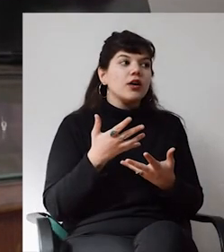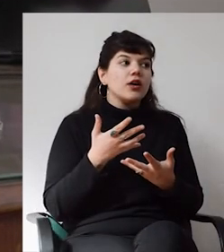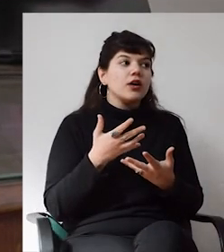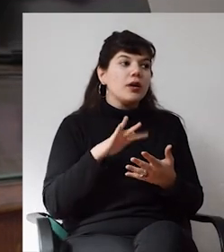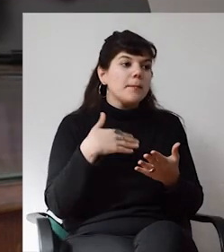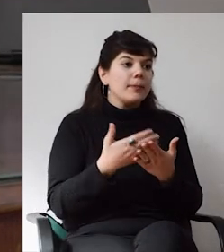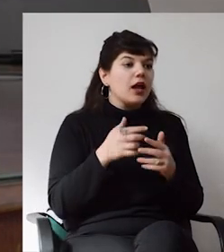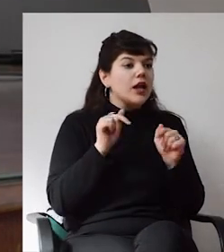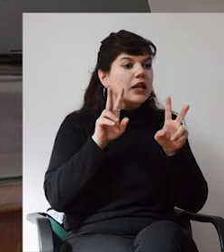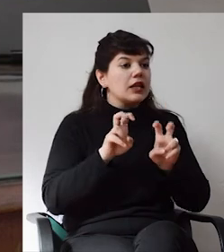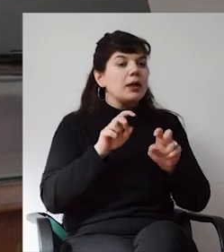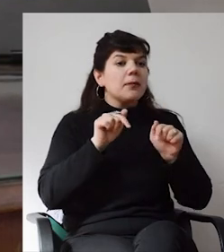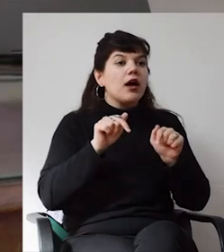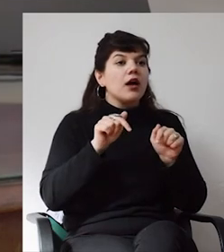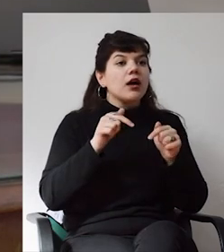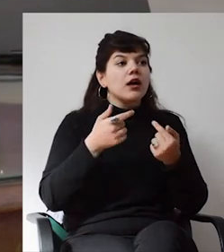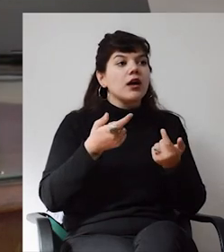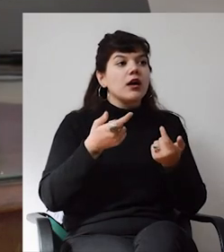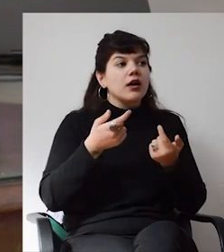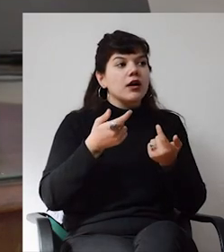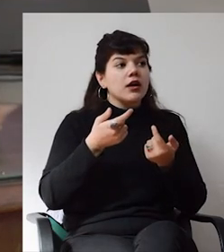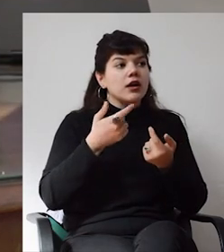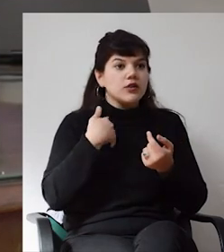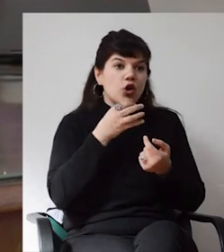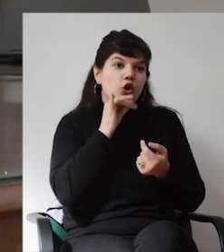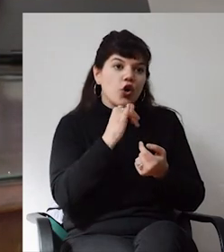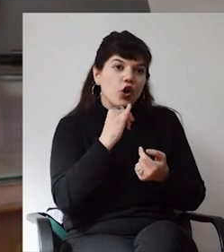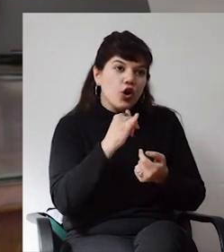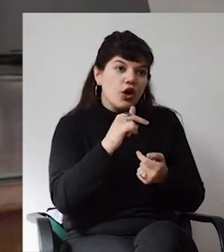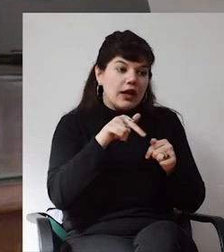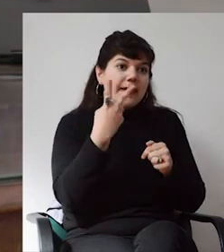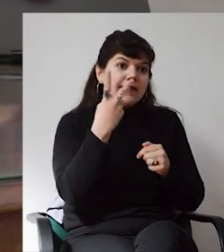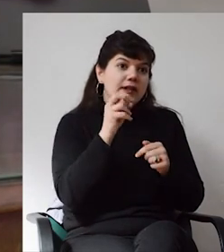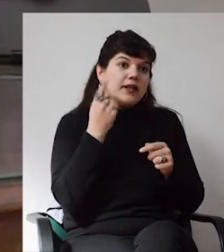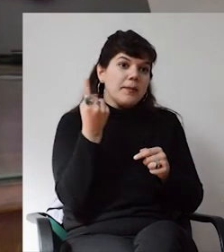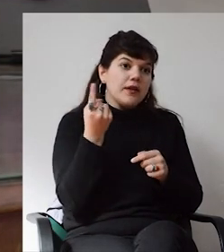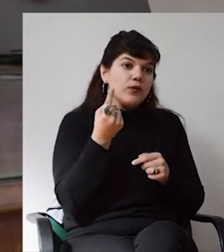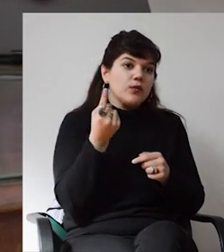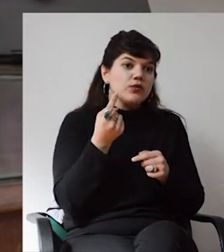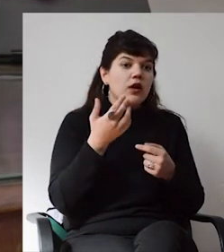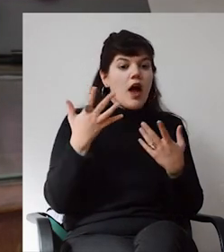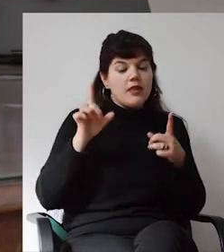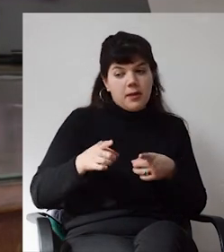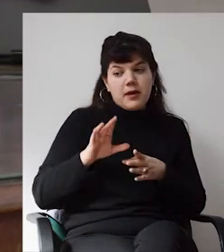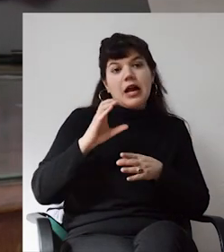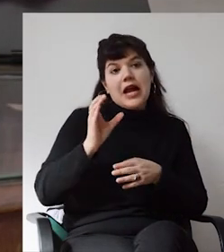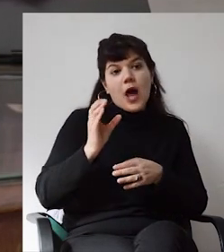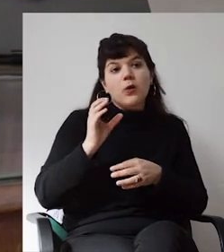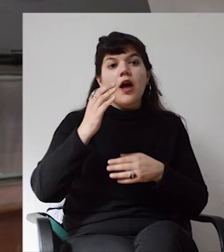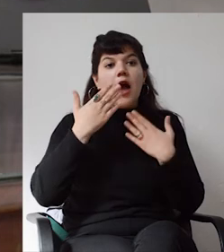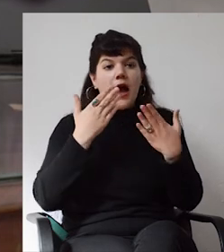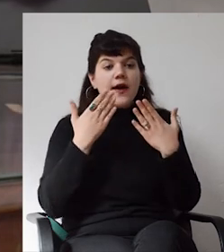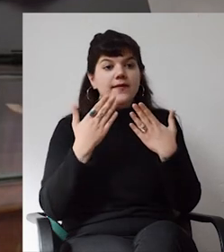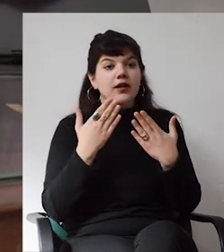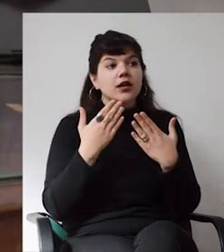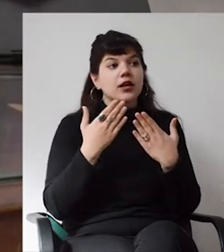entonces. Vamos planteando también, aprovecho a comentar que vamos a tener estos 20 minutos. Ahora Claudia va a hablar también otros